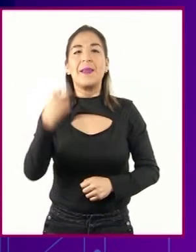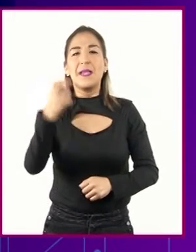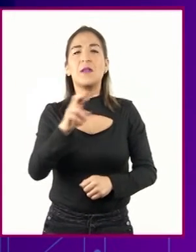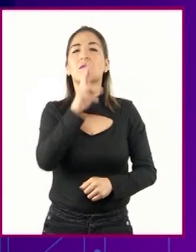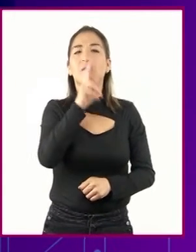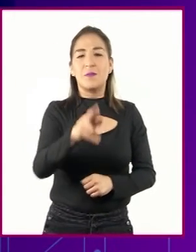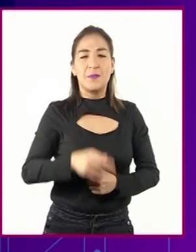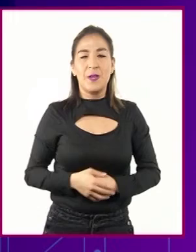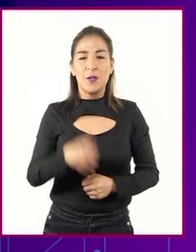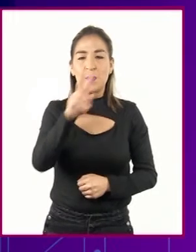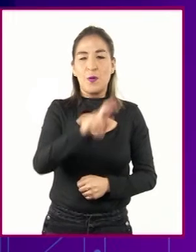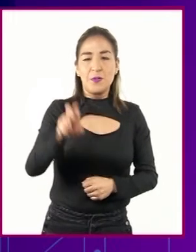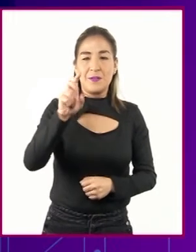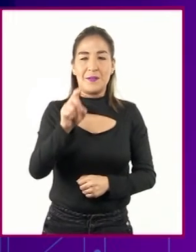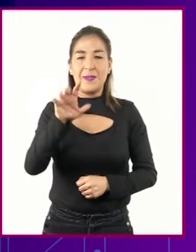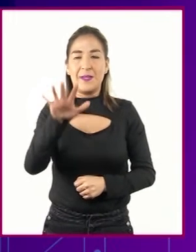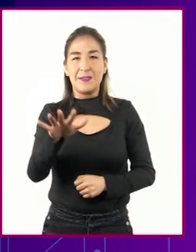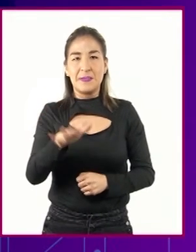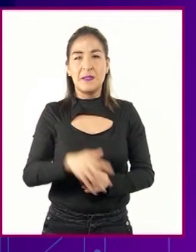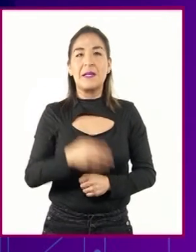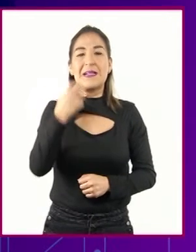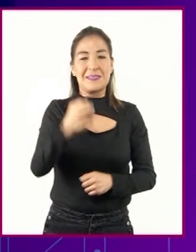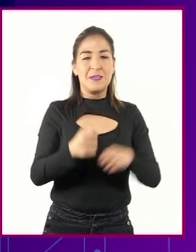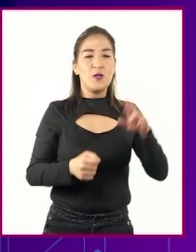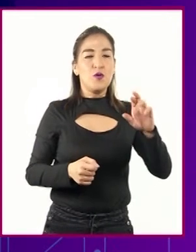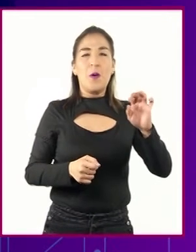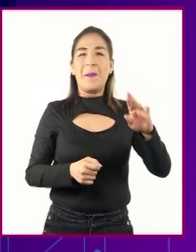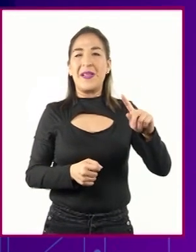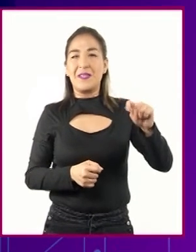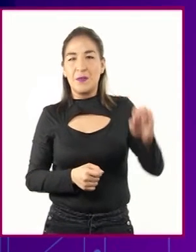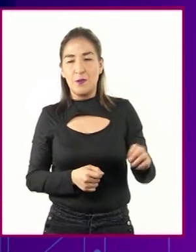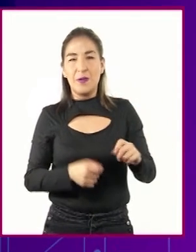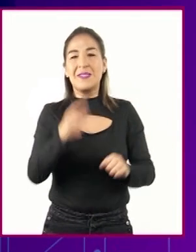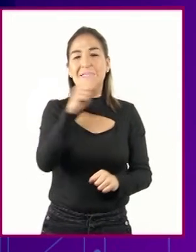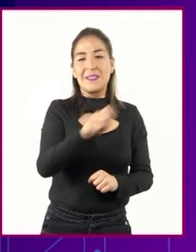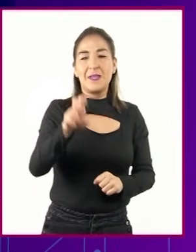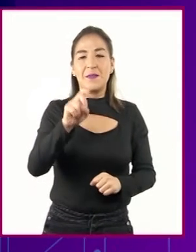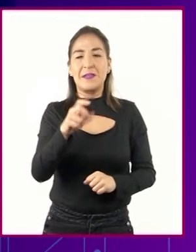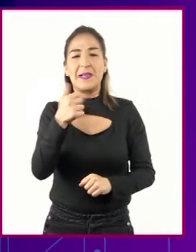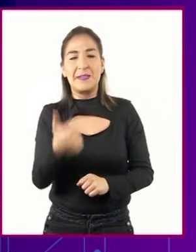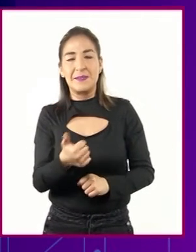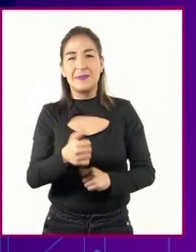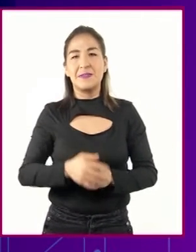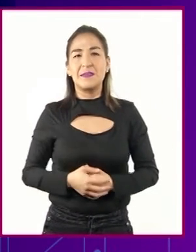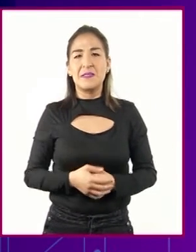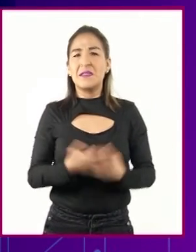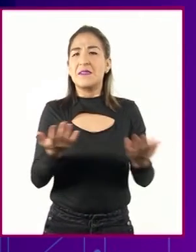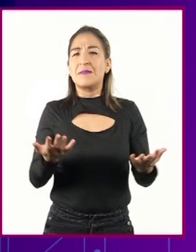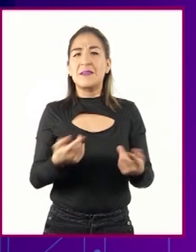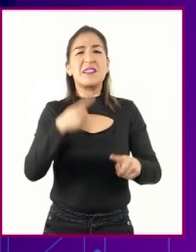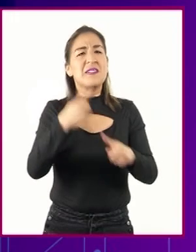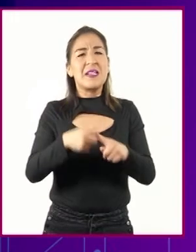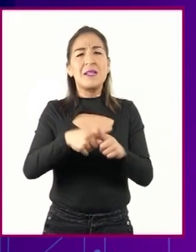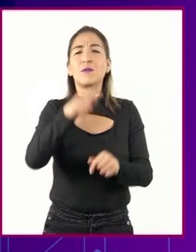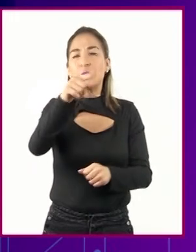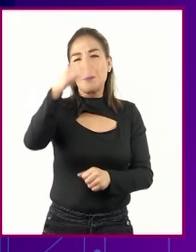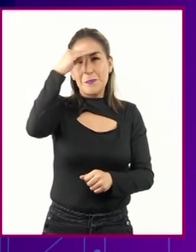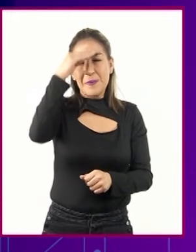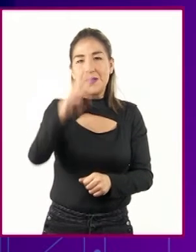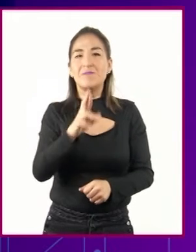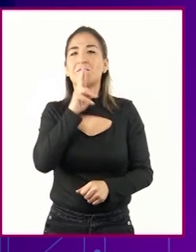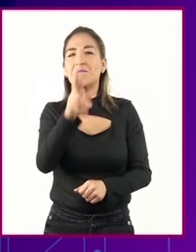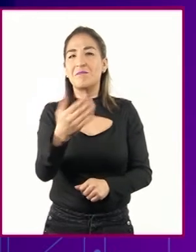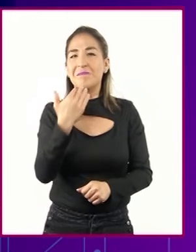fue 235 y el de Roberto 136. ¿Quién piensan que obtuvo el